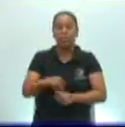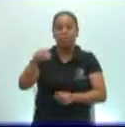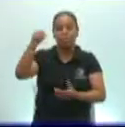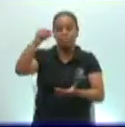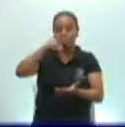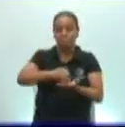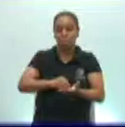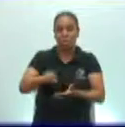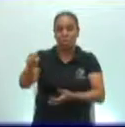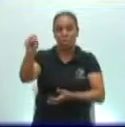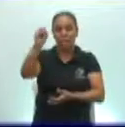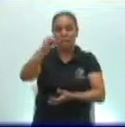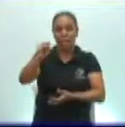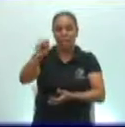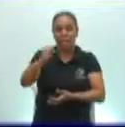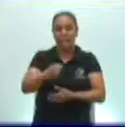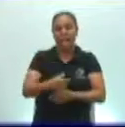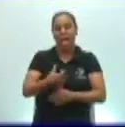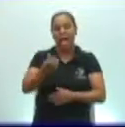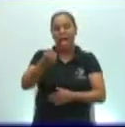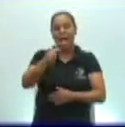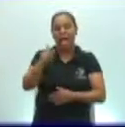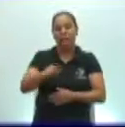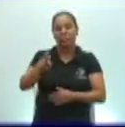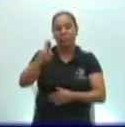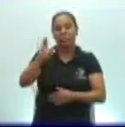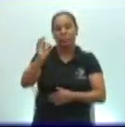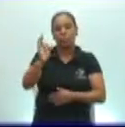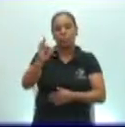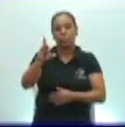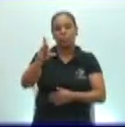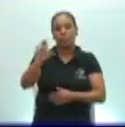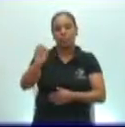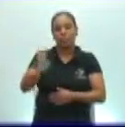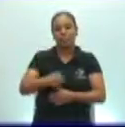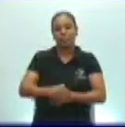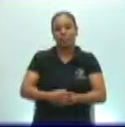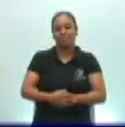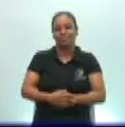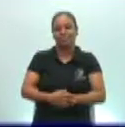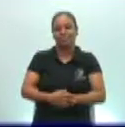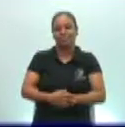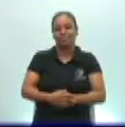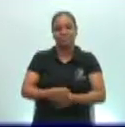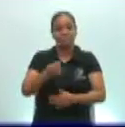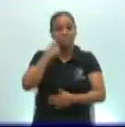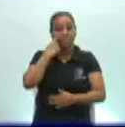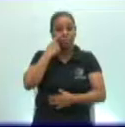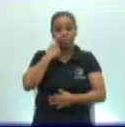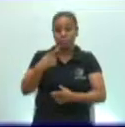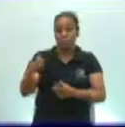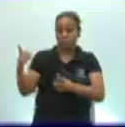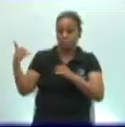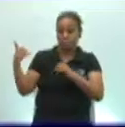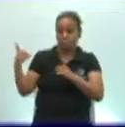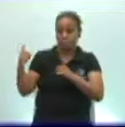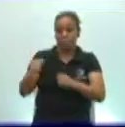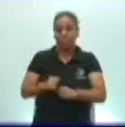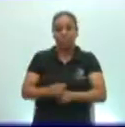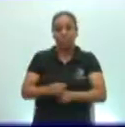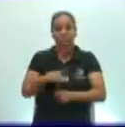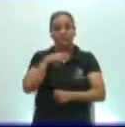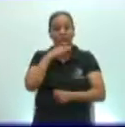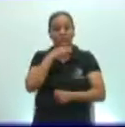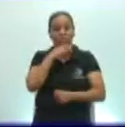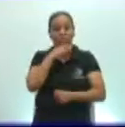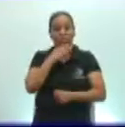átomo de azufre. Ese es el modelo del trióxido de azufre. Observen acá, tenemos una molécula